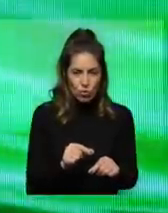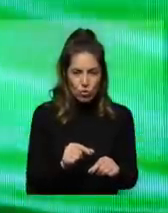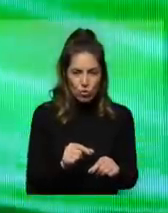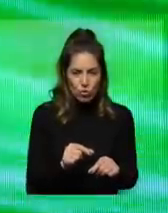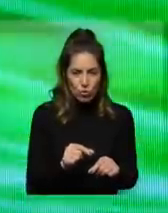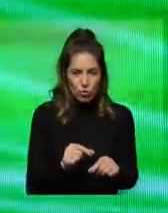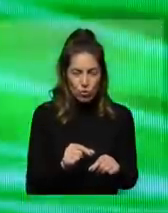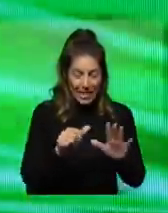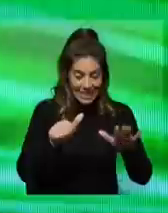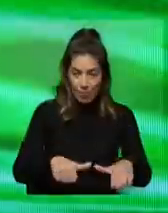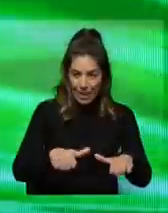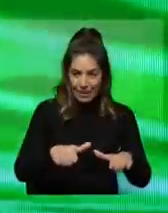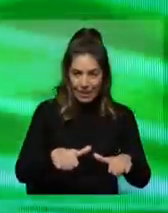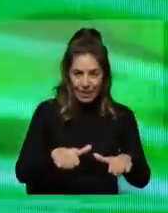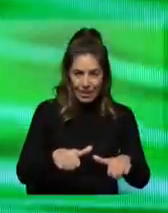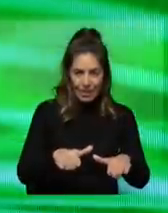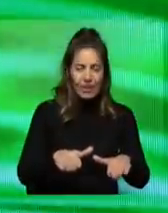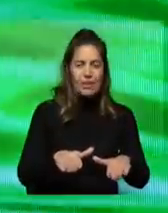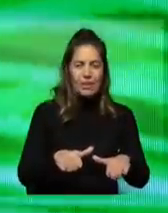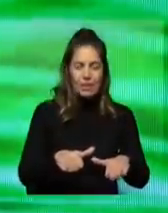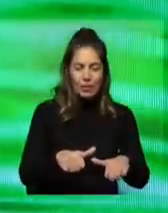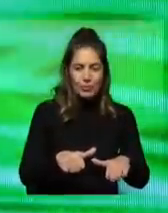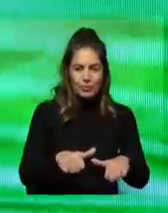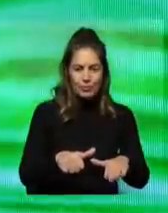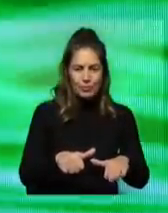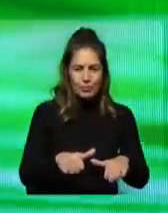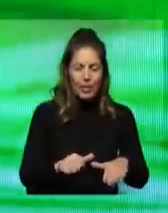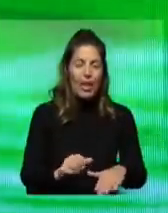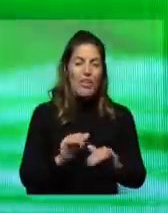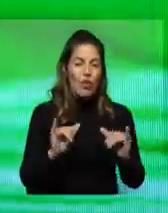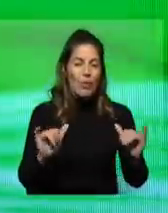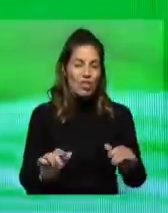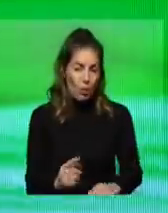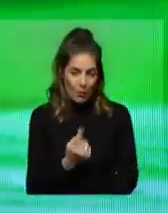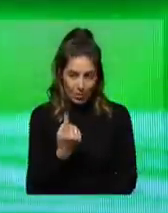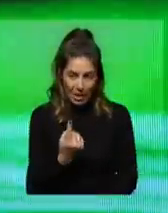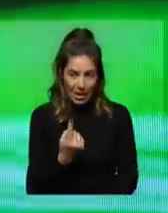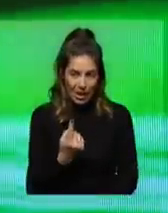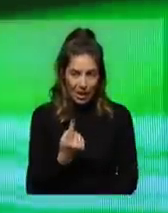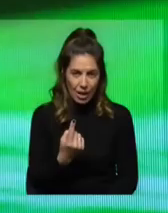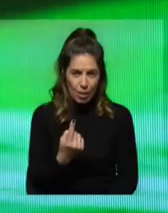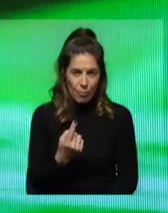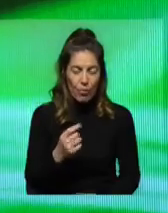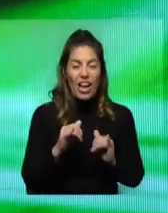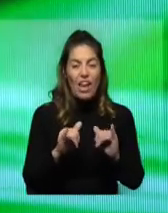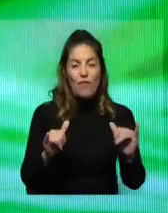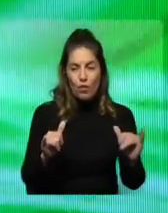semestre está tenemos tenemos datos primarios porque digo los datos